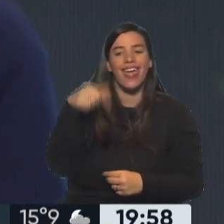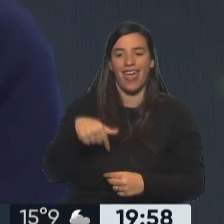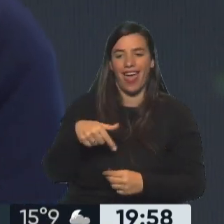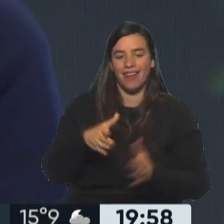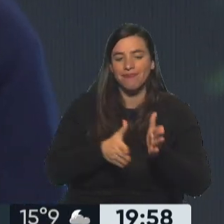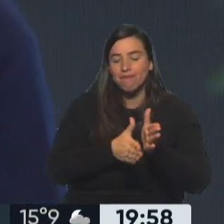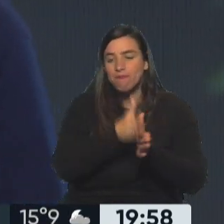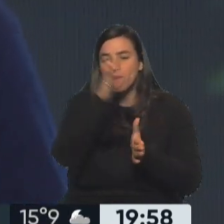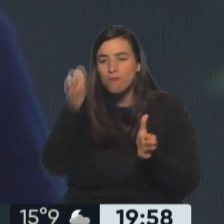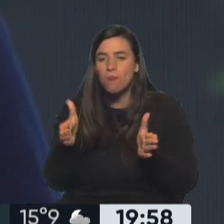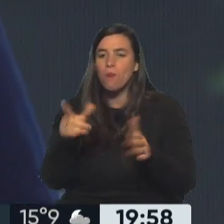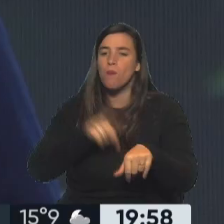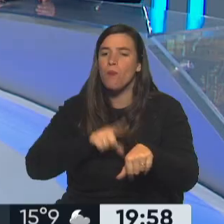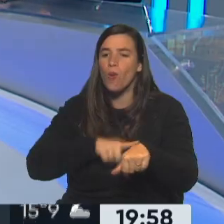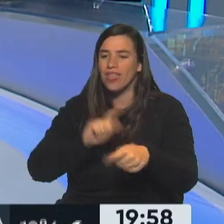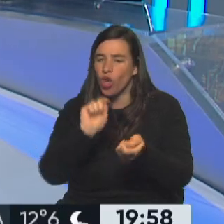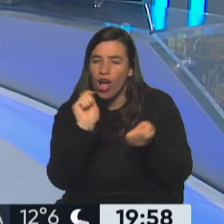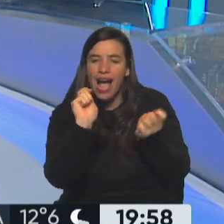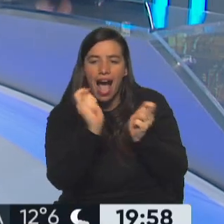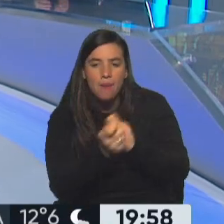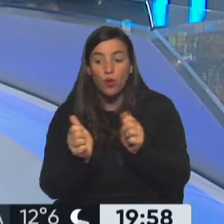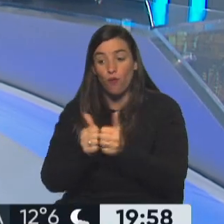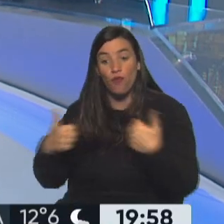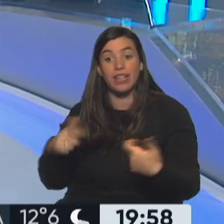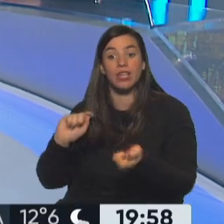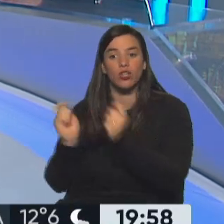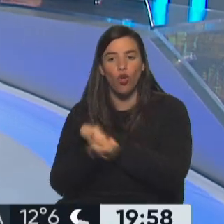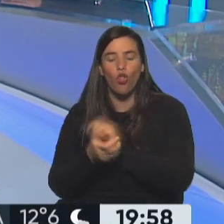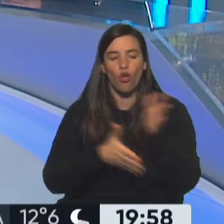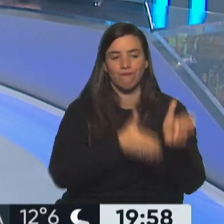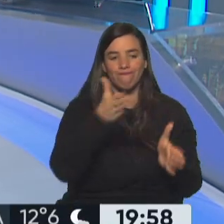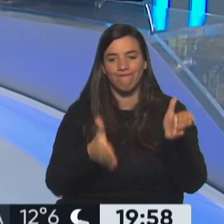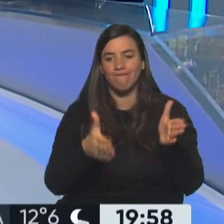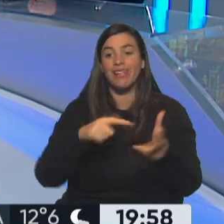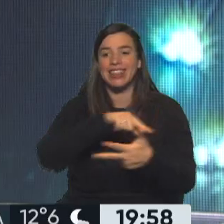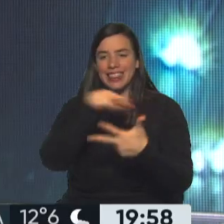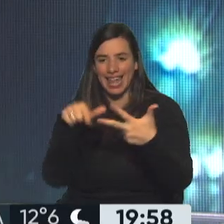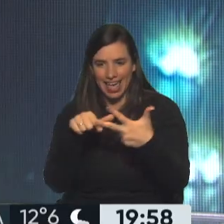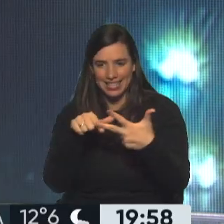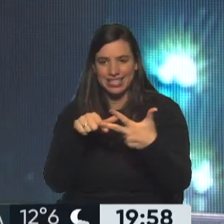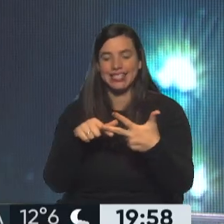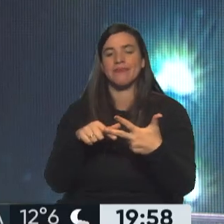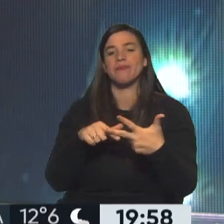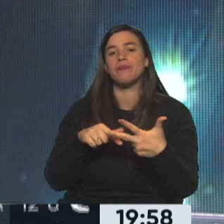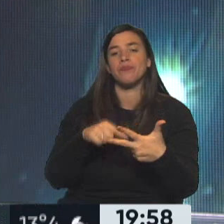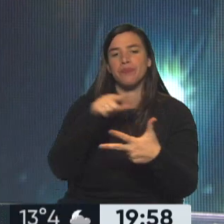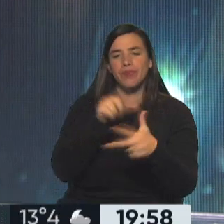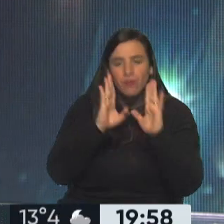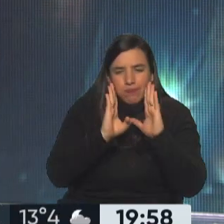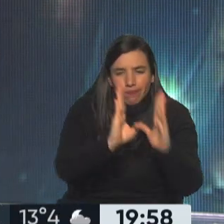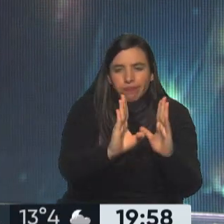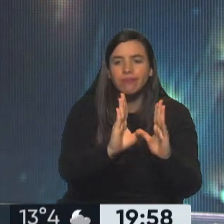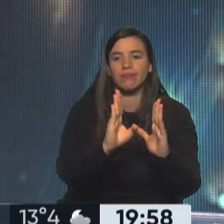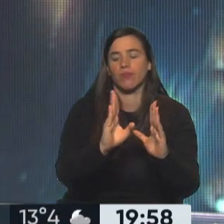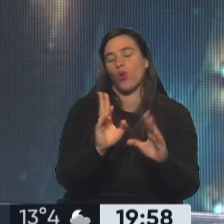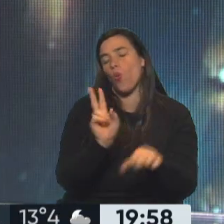que el Frente de Todos hay que pensarlo en 3 etapas. Sí. Una etapa fue del 2019 al 2021, donde el centro fue el tema de políticas de cuidado. Del 2021 al